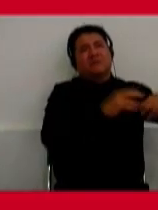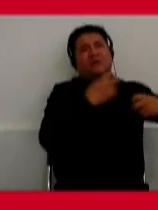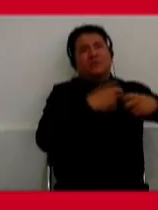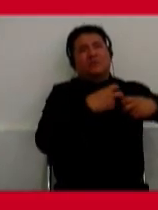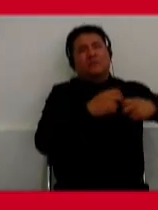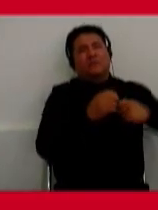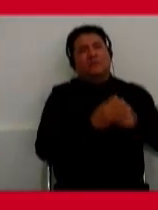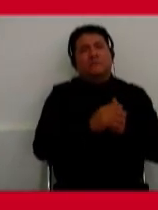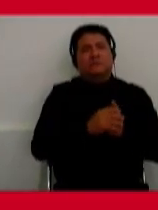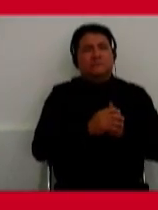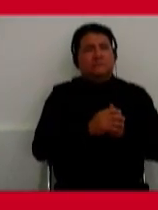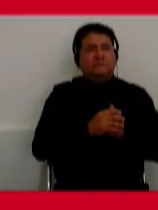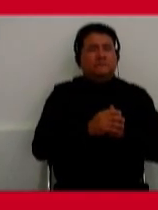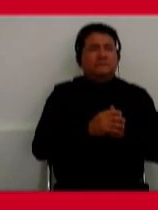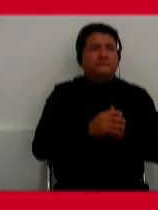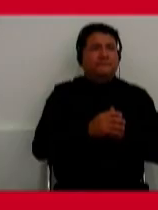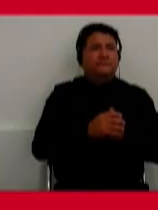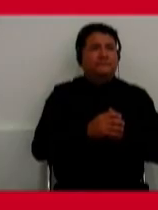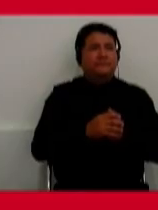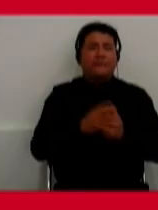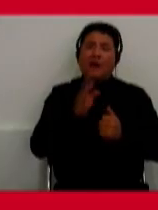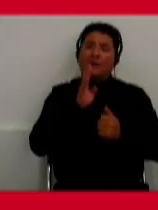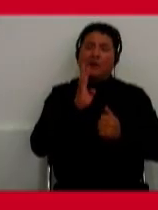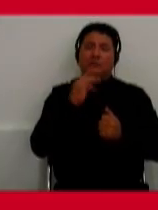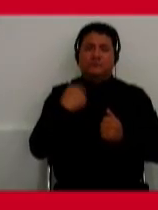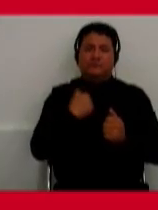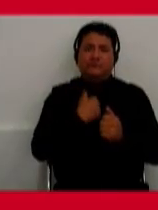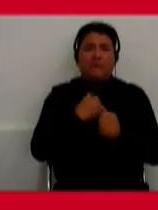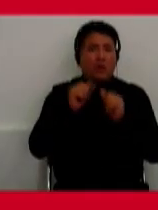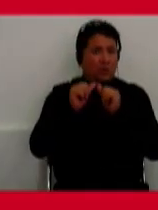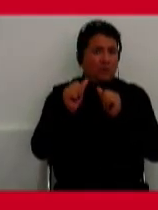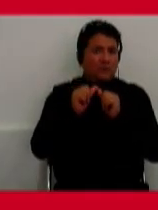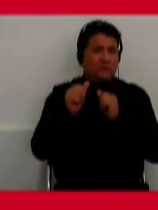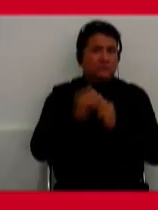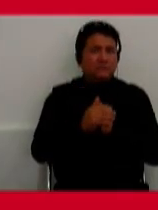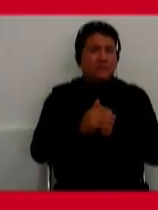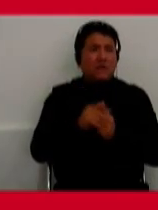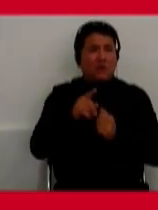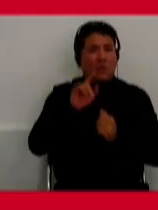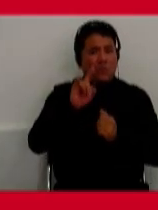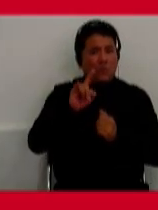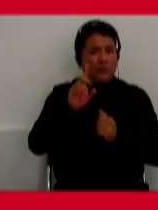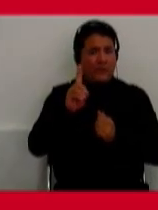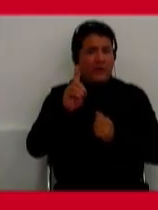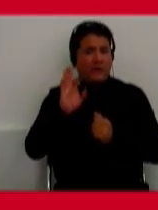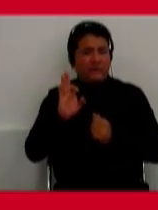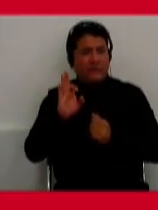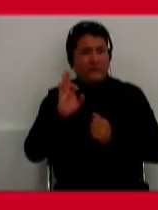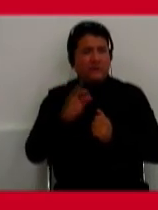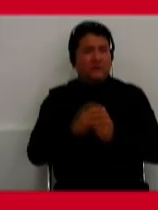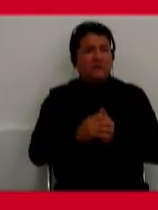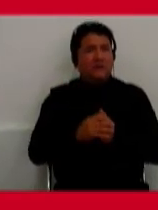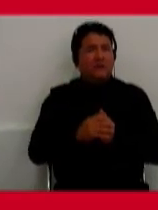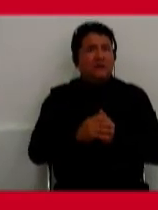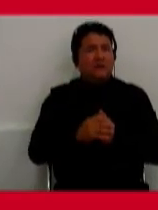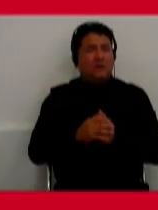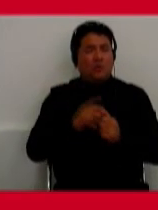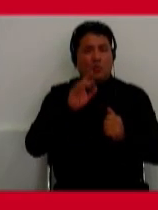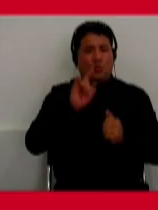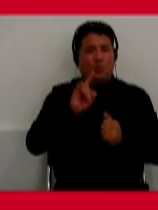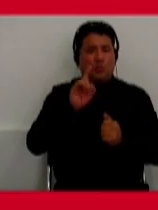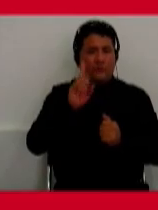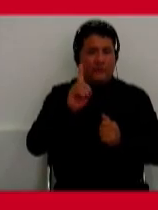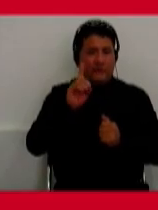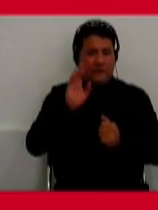la producción es lineal. Hablando en números, el UDF es 2 veces más productivo, el UDF es más productivo